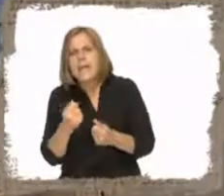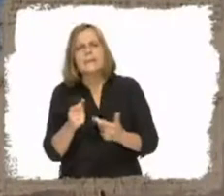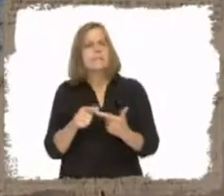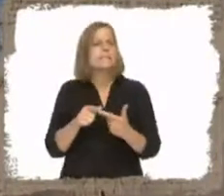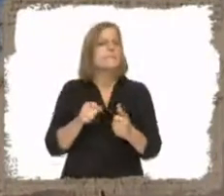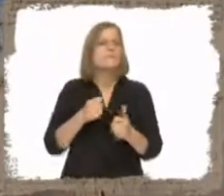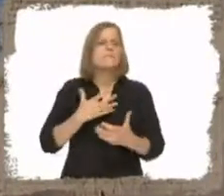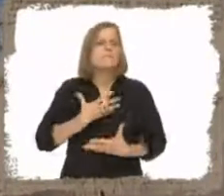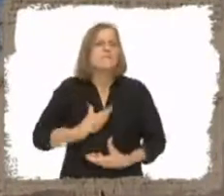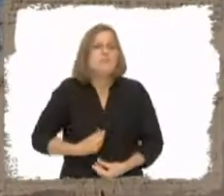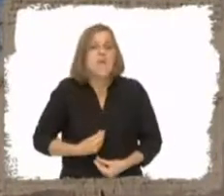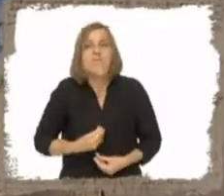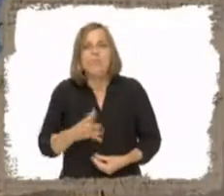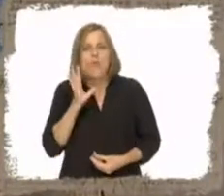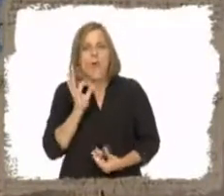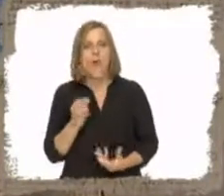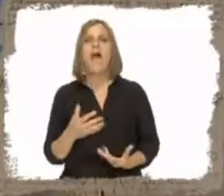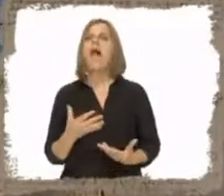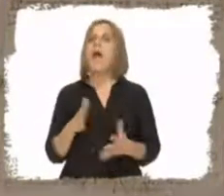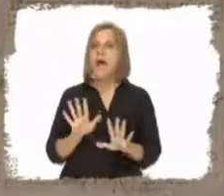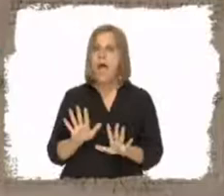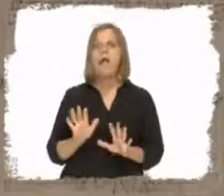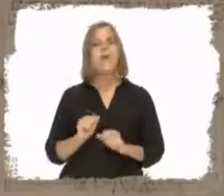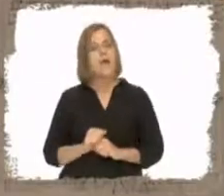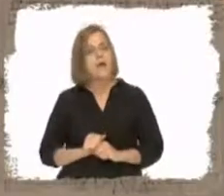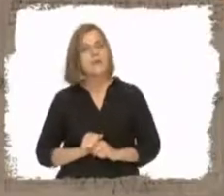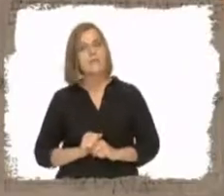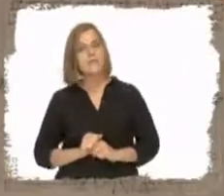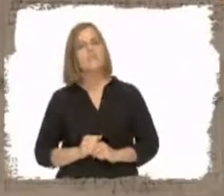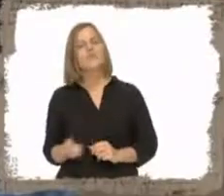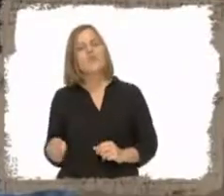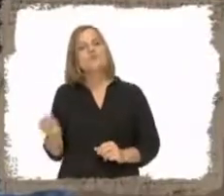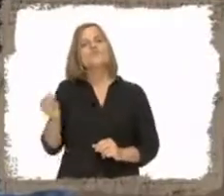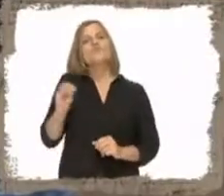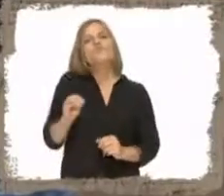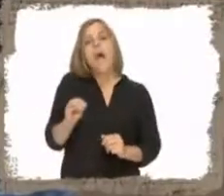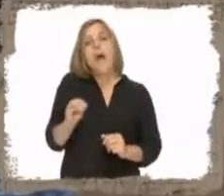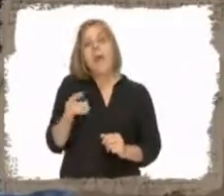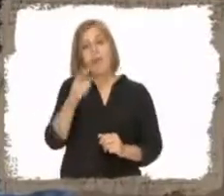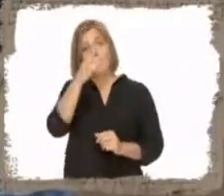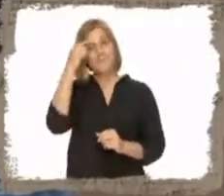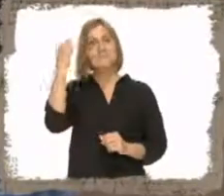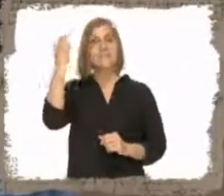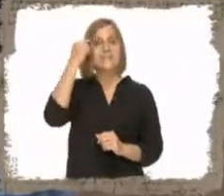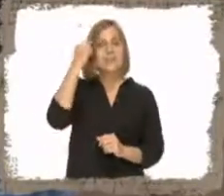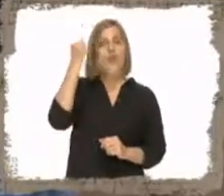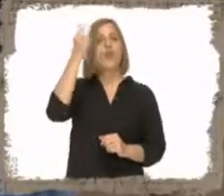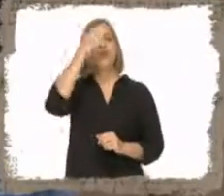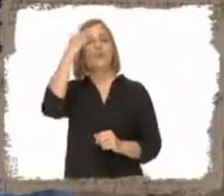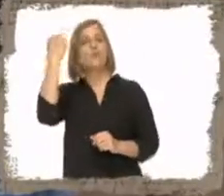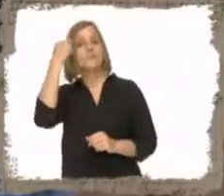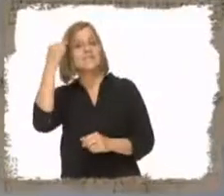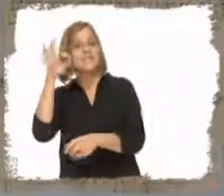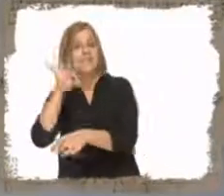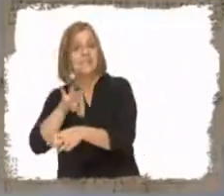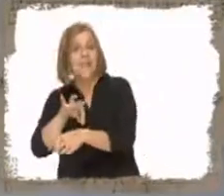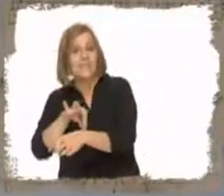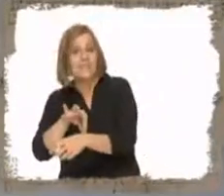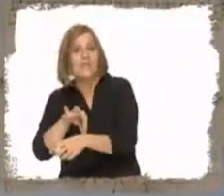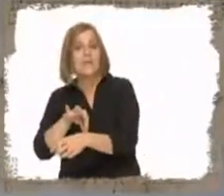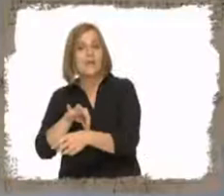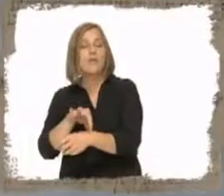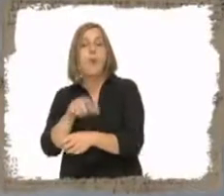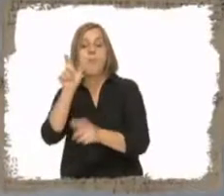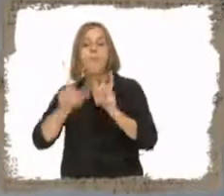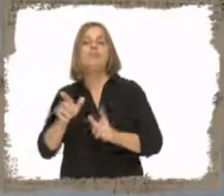o ansiedad. Ah, claro. Por eso se sumaron a los psicólogos y a los psiquiatras al grupo